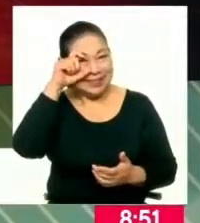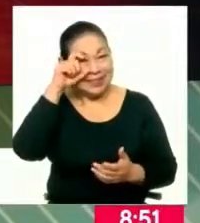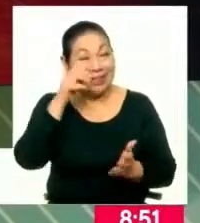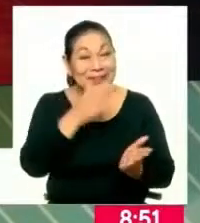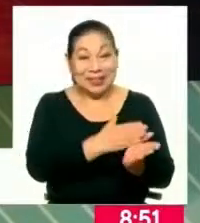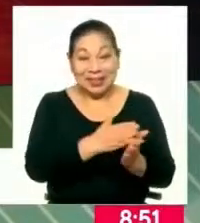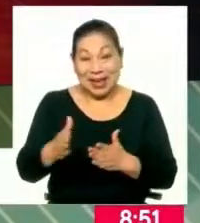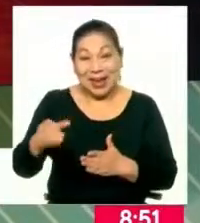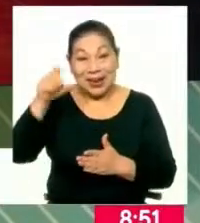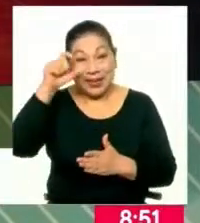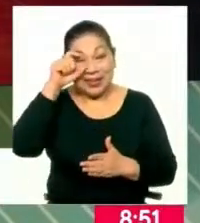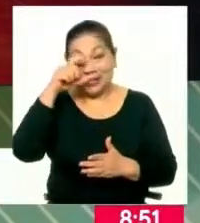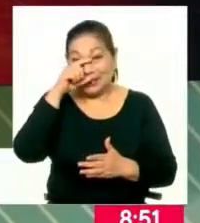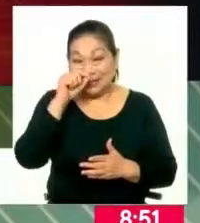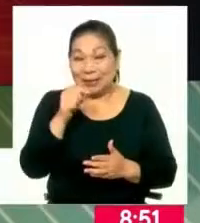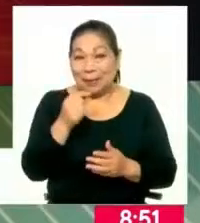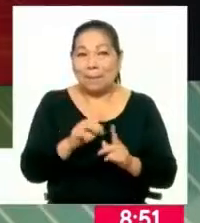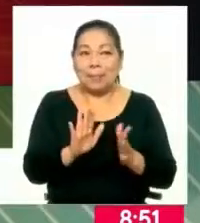vacado Vizcarra,